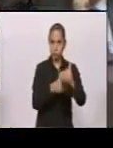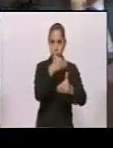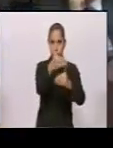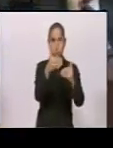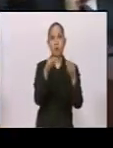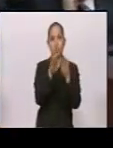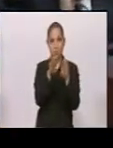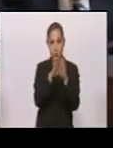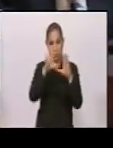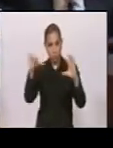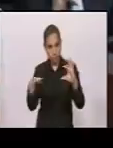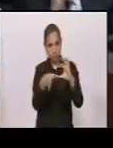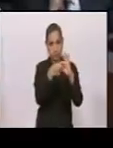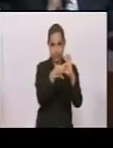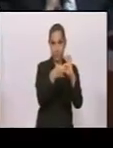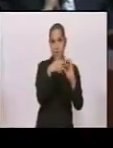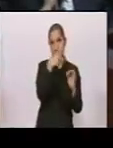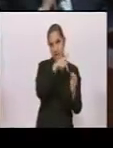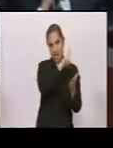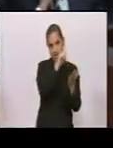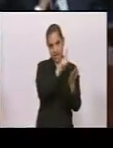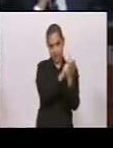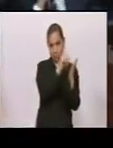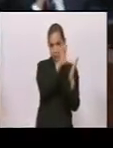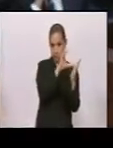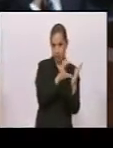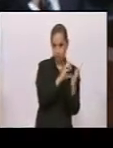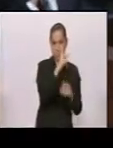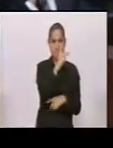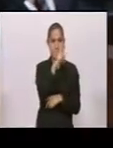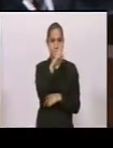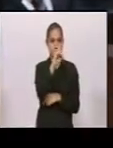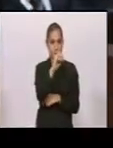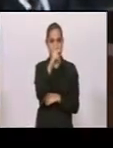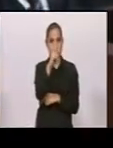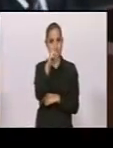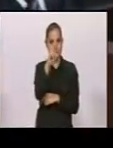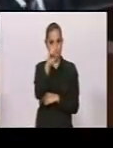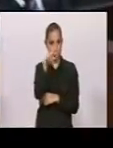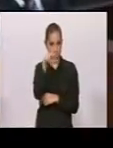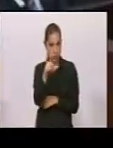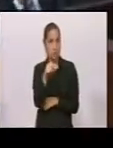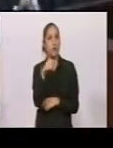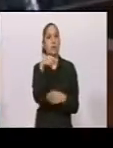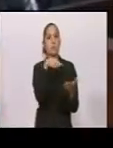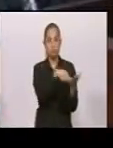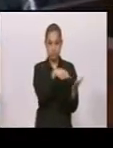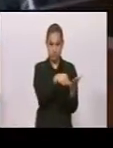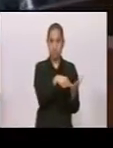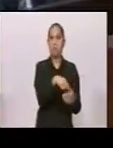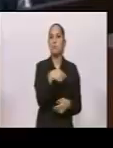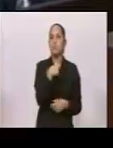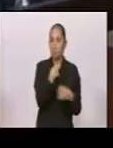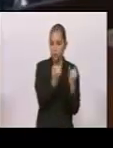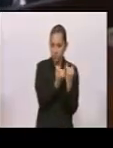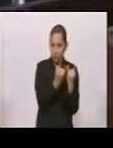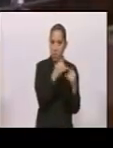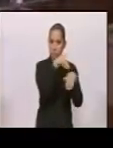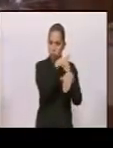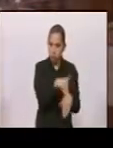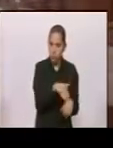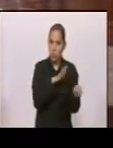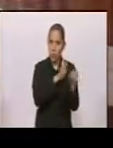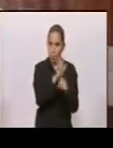constitucional pro persona. Nuestras sentencias maximizaron los derechos